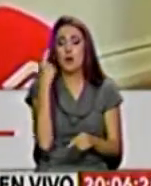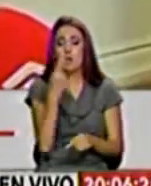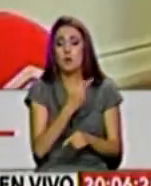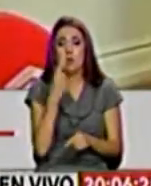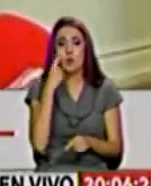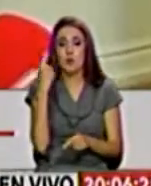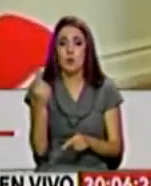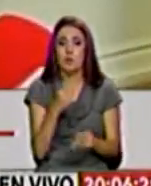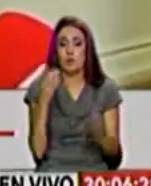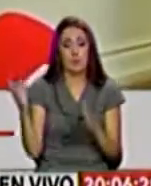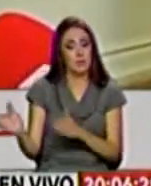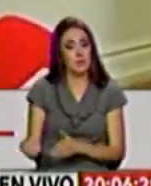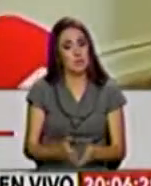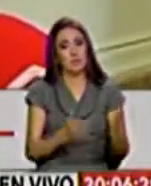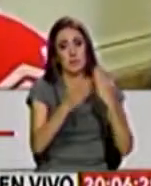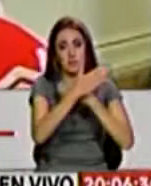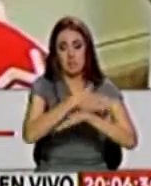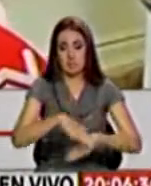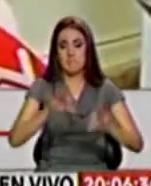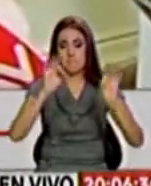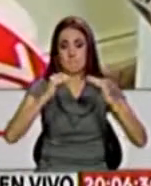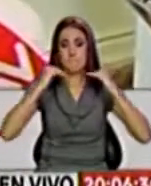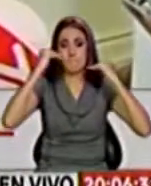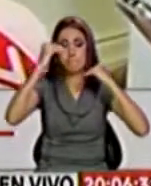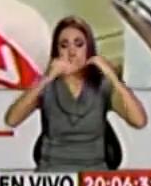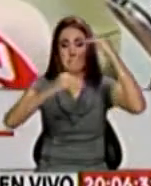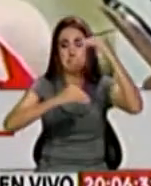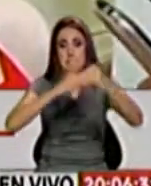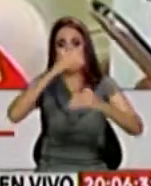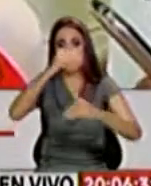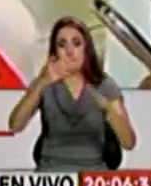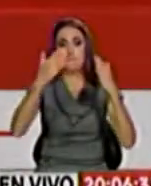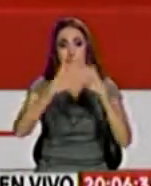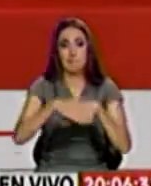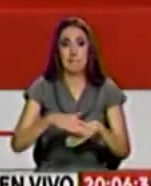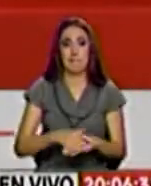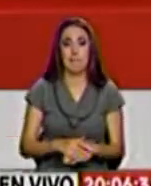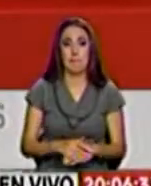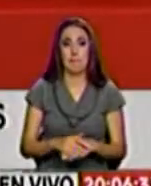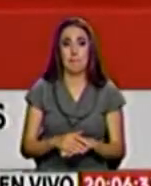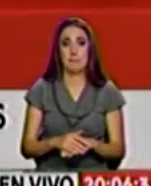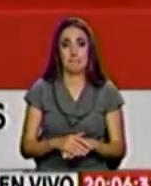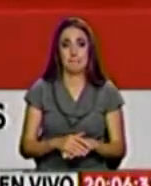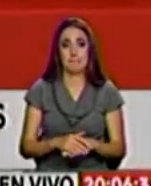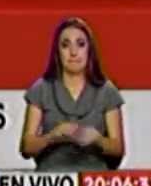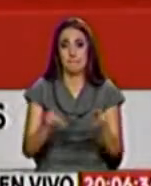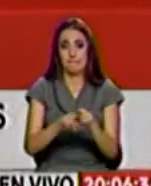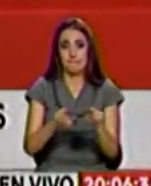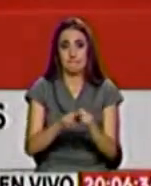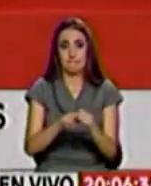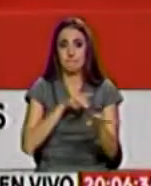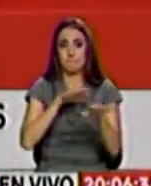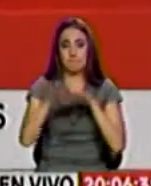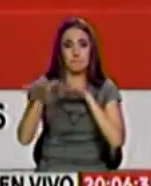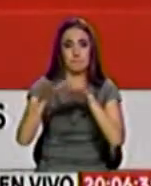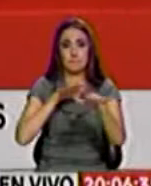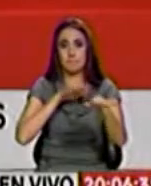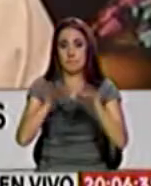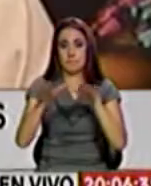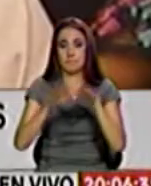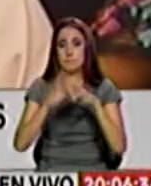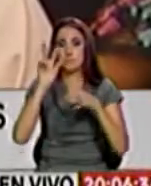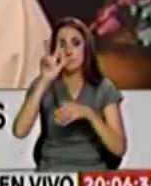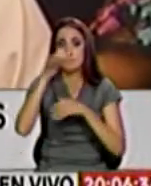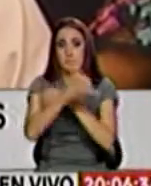vías correctas y lo que están llevando adelante es parte de su libreto de desestabilización. Con este criterio coincide el coordinador de la bancada de Alianza